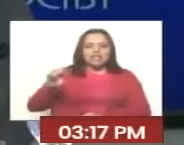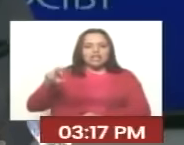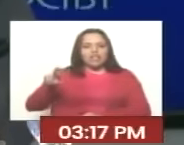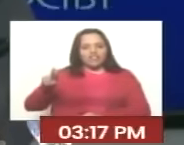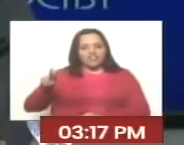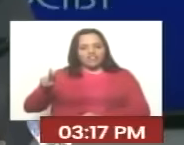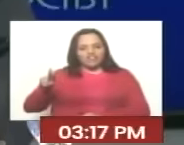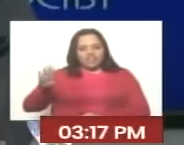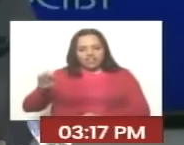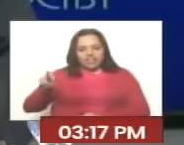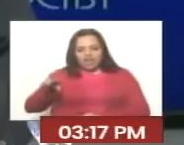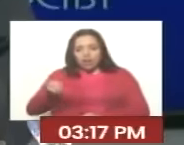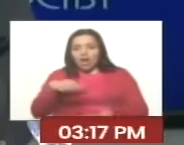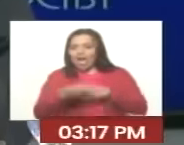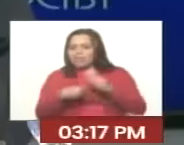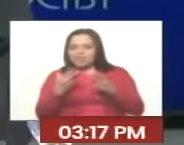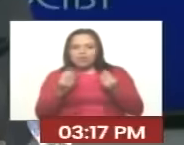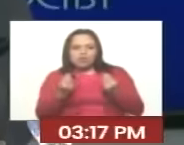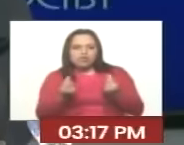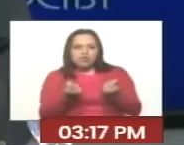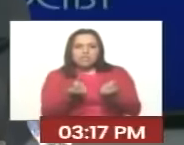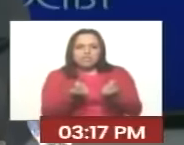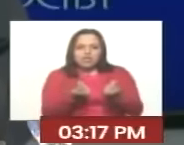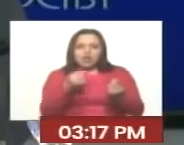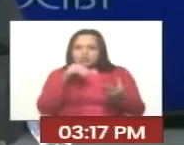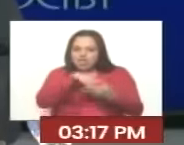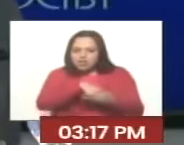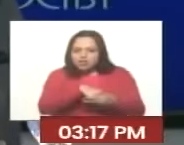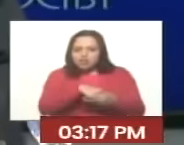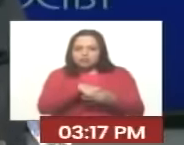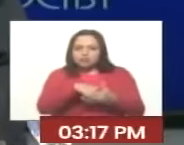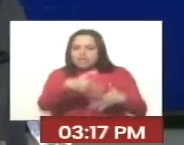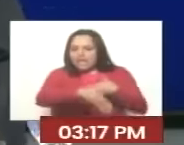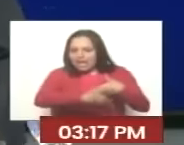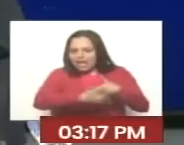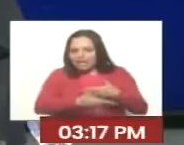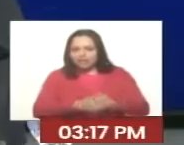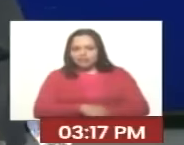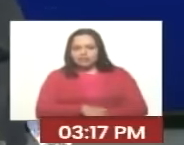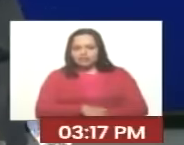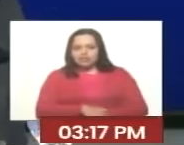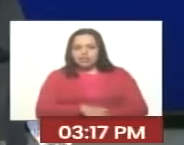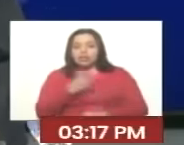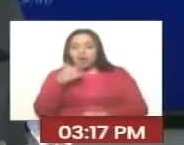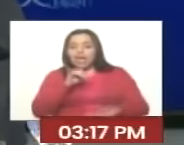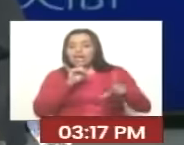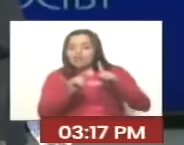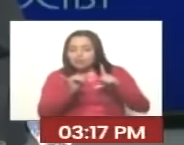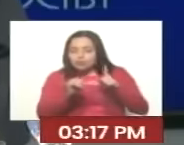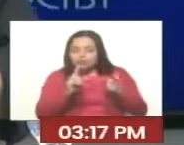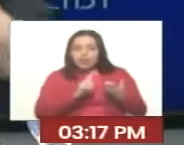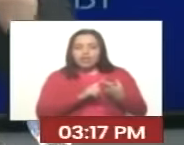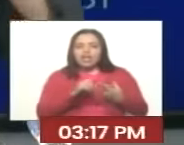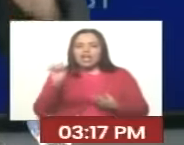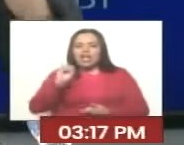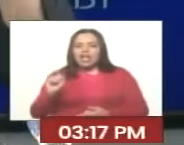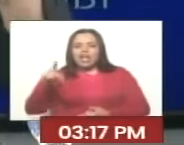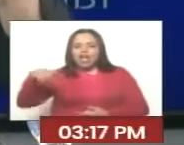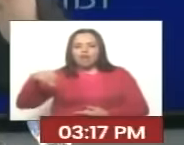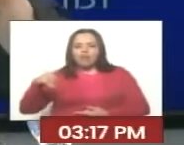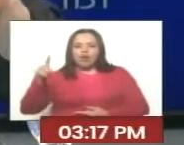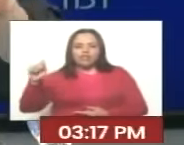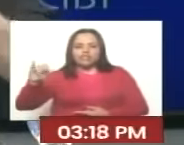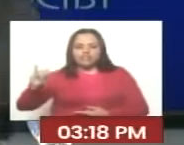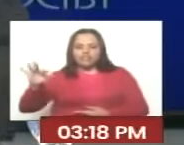regalía en las plataformas digitales. Sí, señor. Como YouTube, Spotify, entre tantas